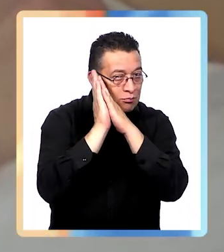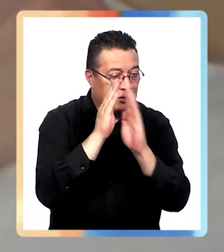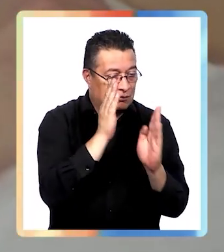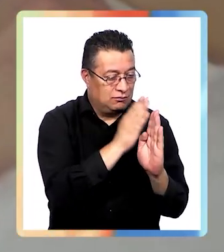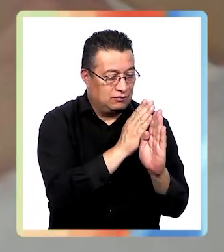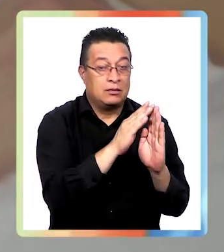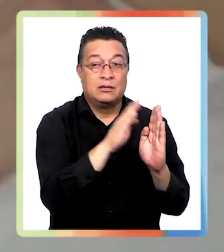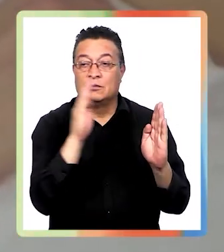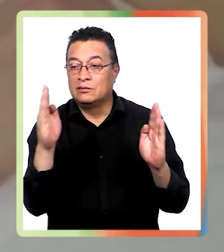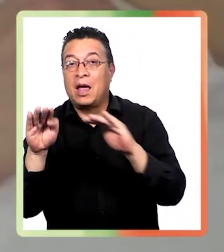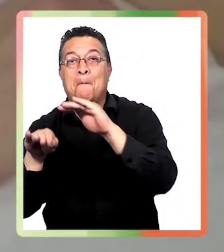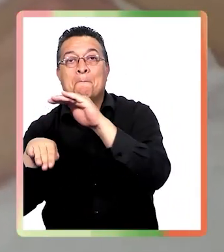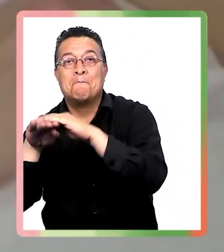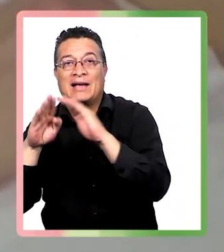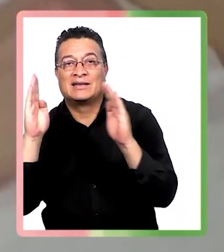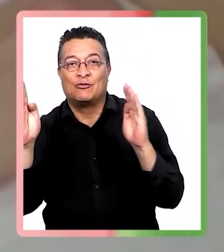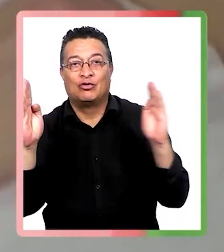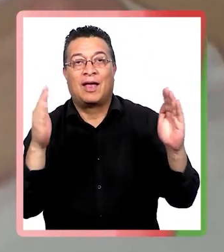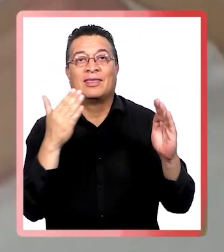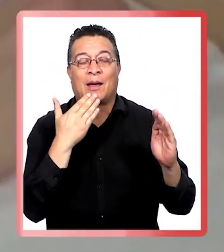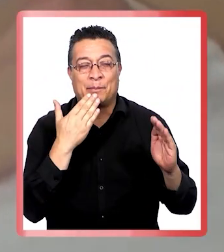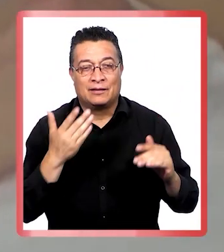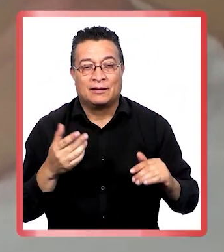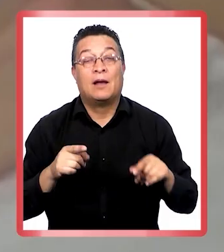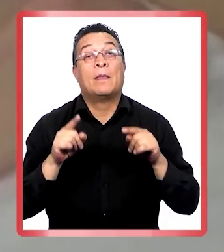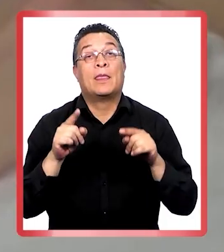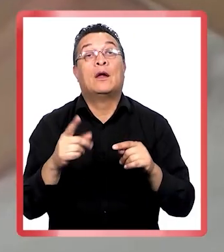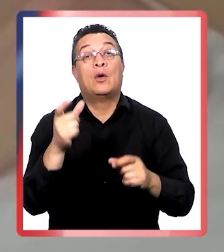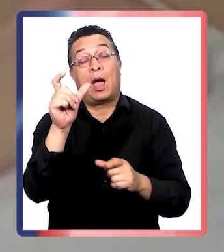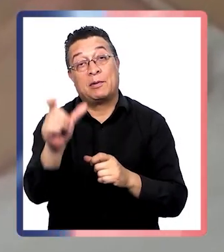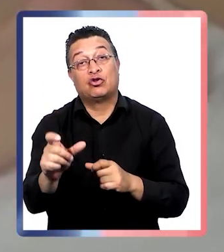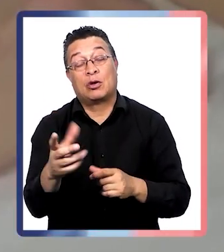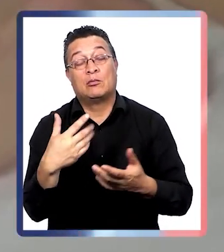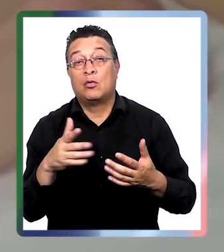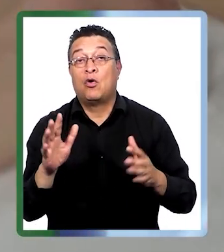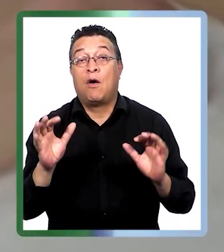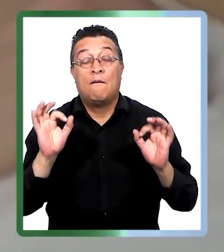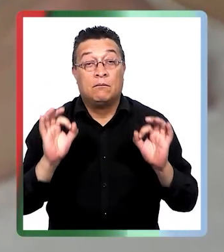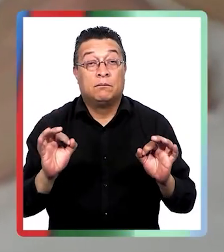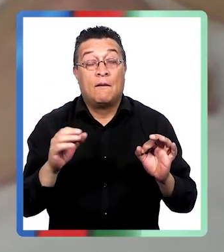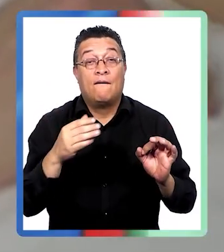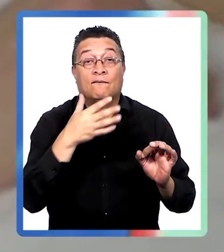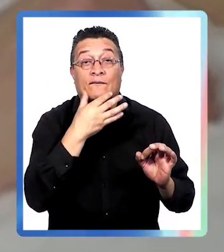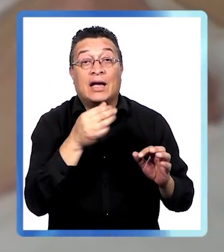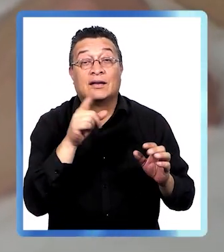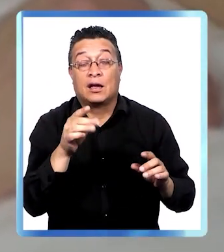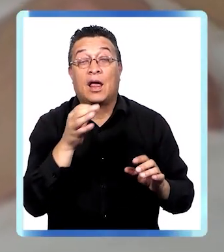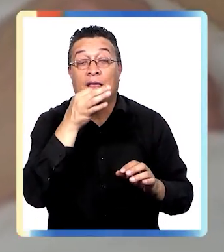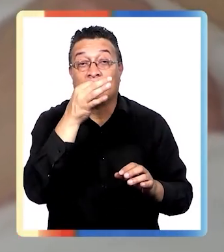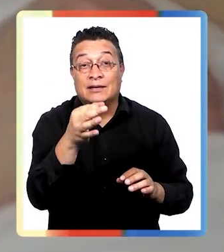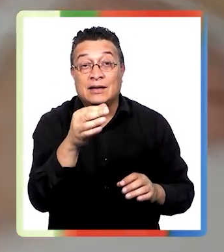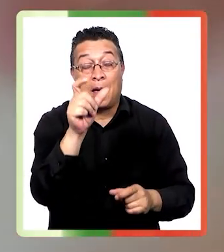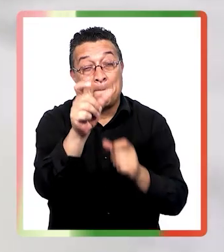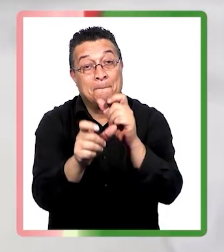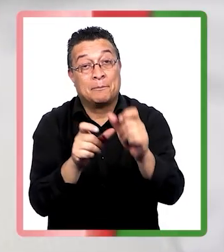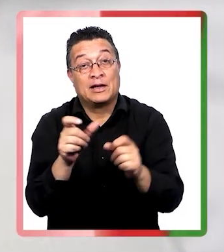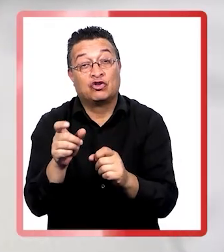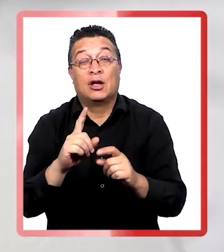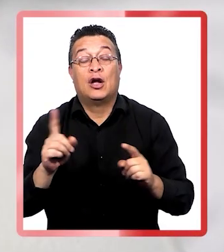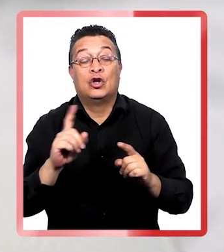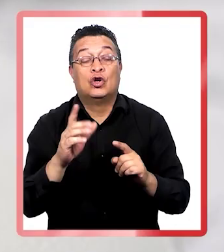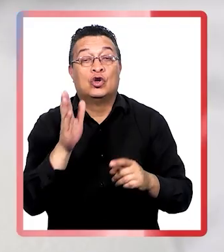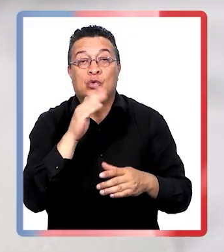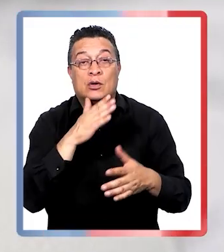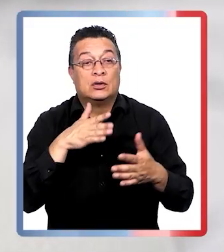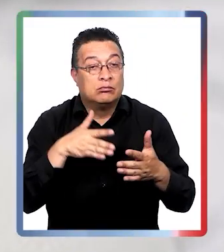que también hay un máximo. ¿Qué me pasa a mí en muchos pacientes? Que de repente esto no es fácil. Entonces yo recomiendo que estas personas